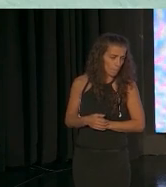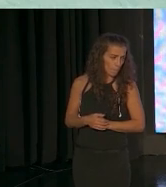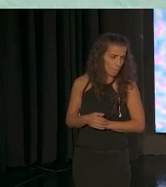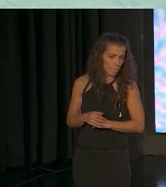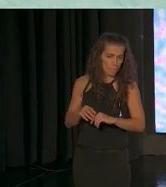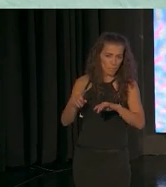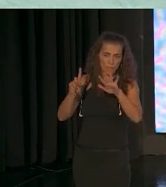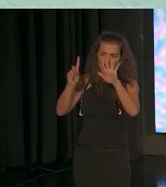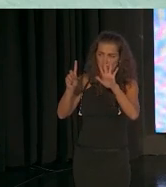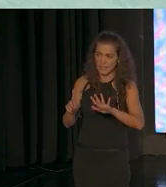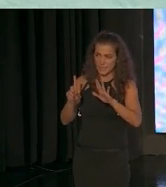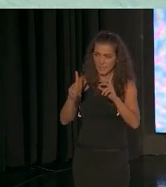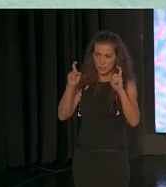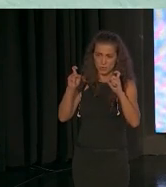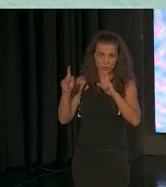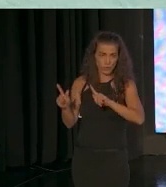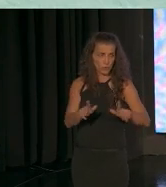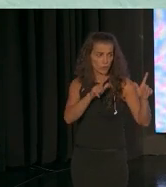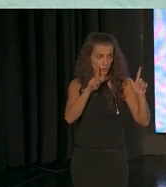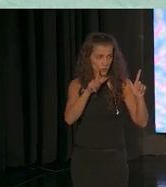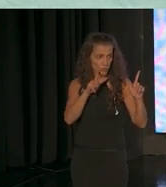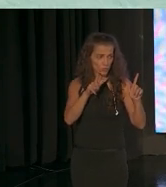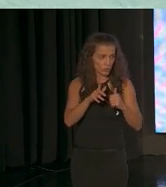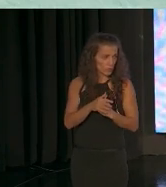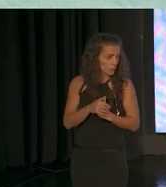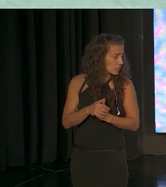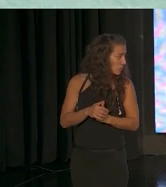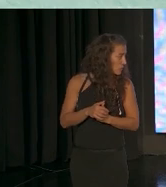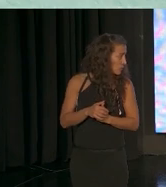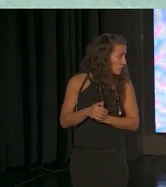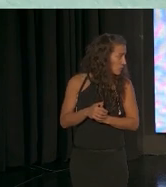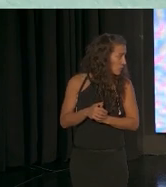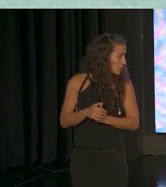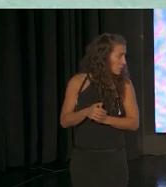Seis fotos finales y nos vamos a comer al baño y donde cada cual decida.